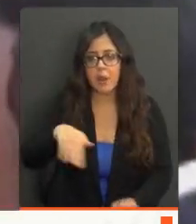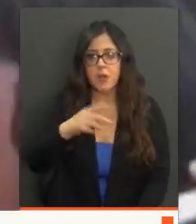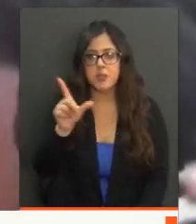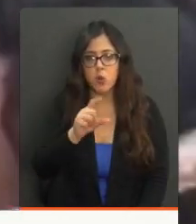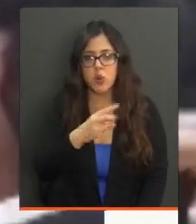mayo